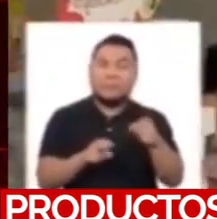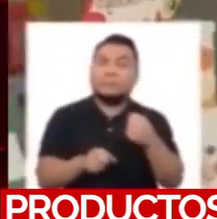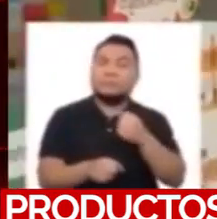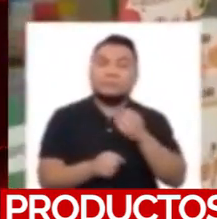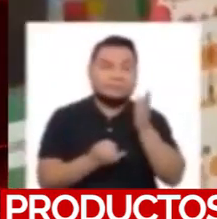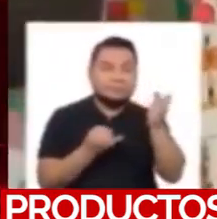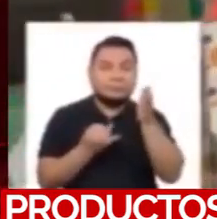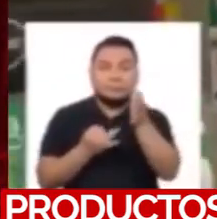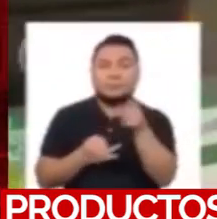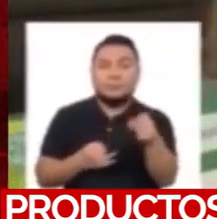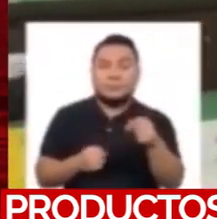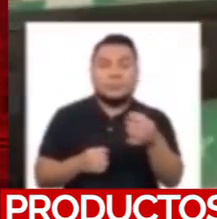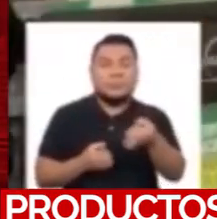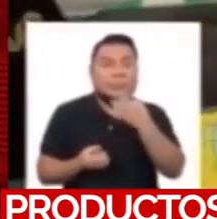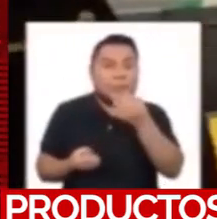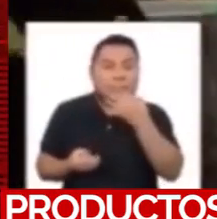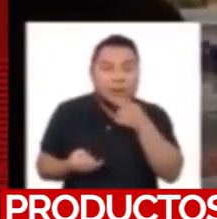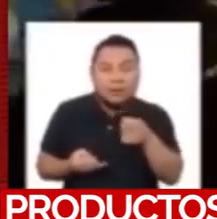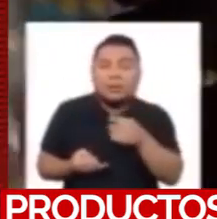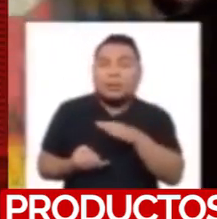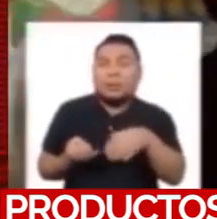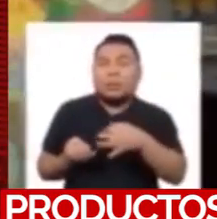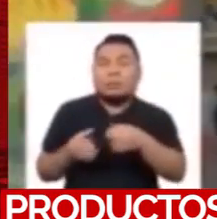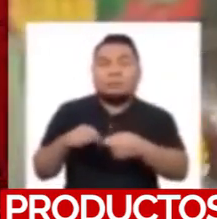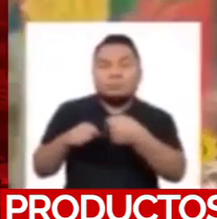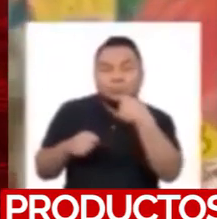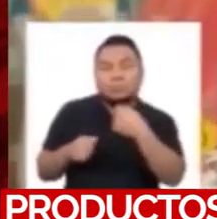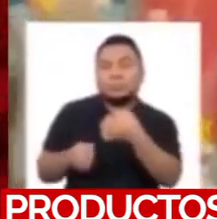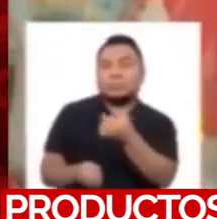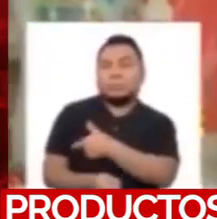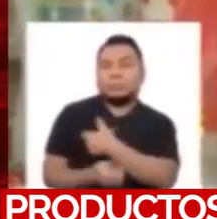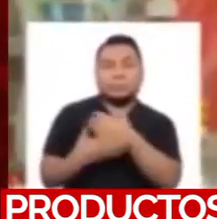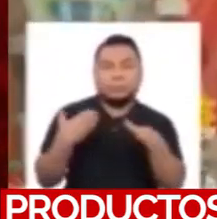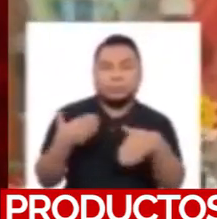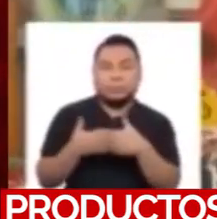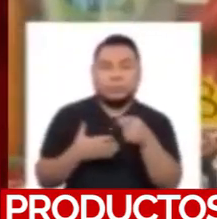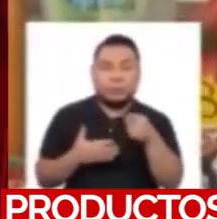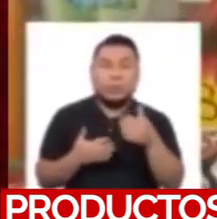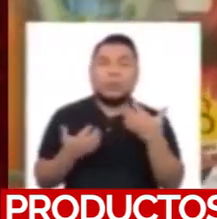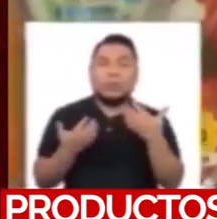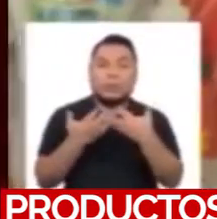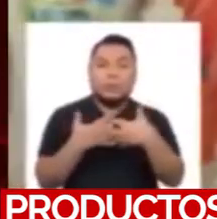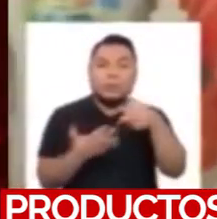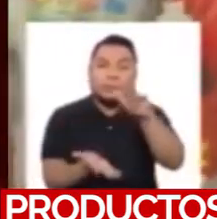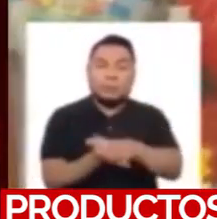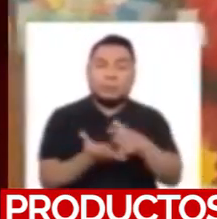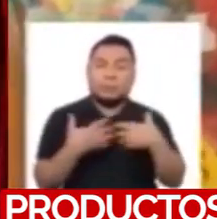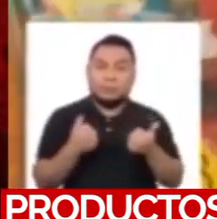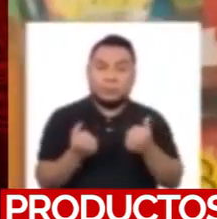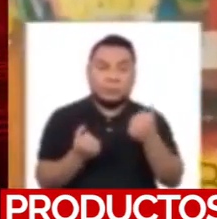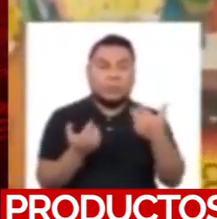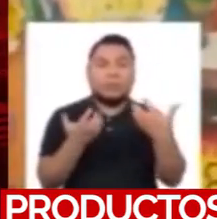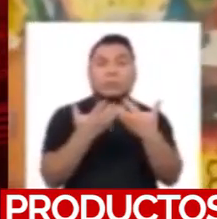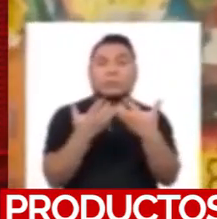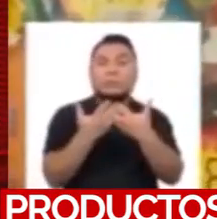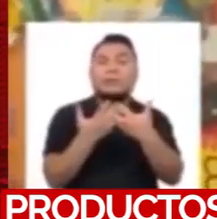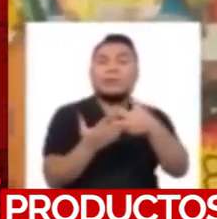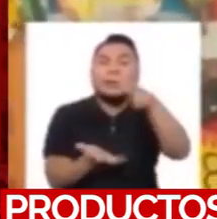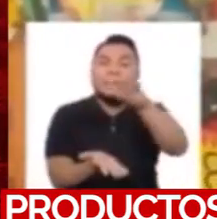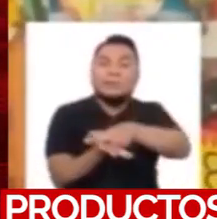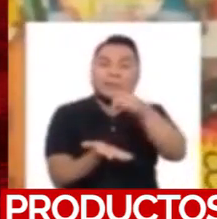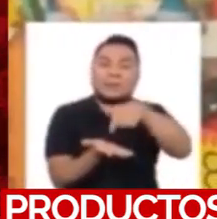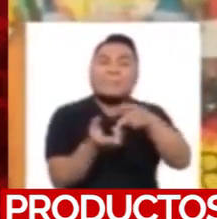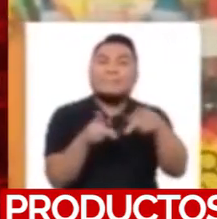si los medicamentos, los dispositivos sanitarios cumplen pues, con las autorizaciones de salud, el registro sanitario.